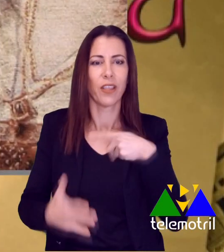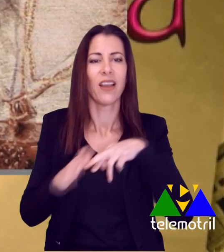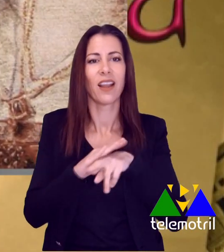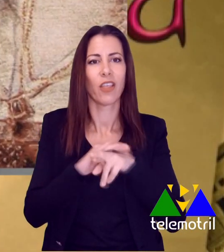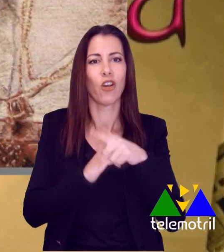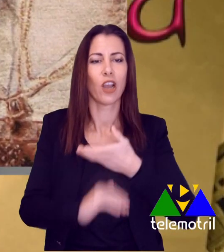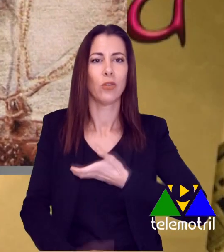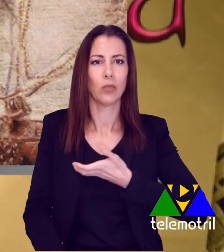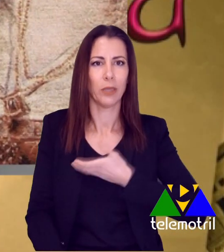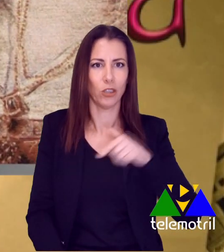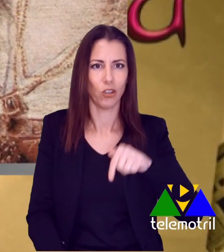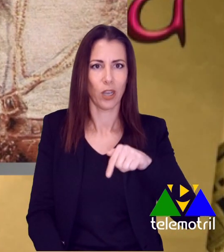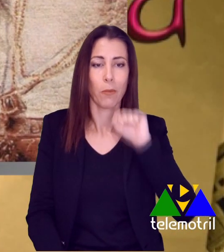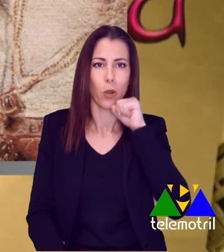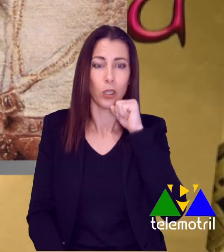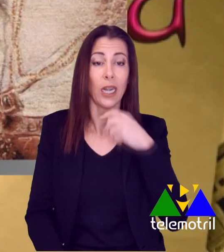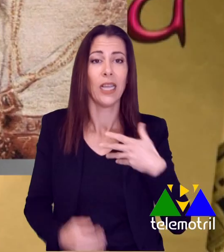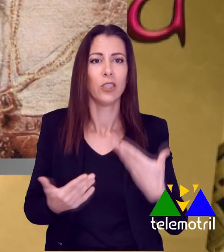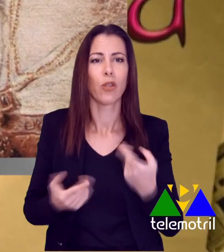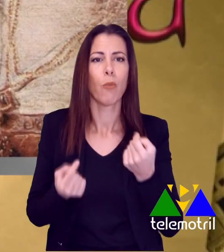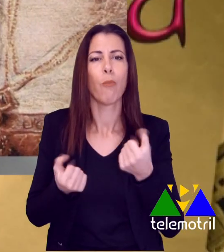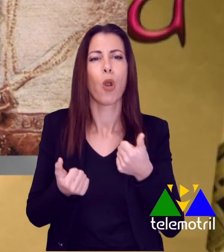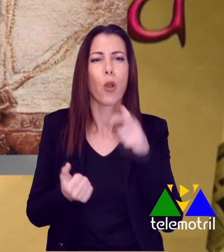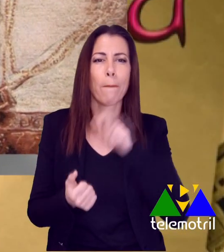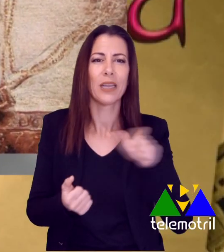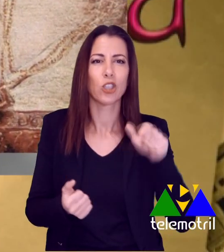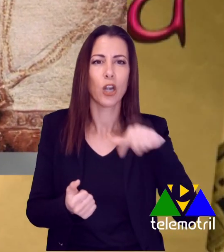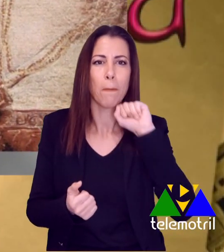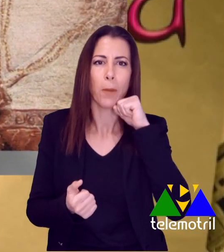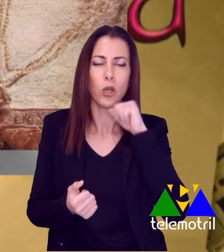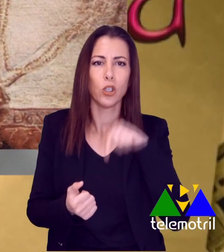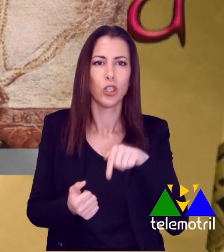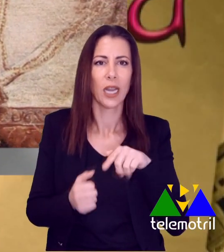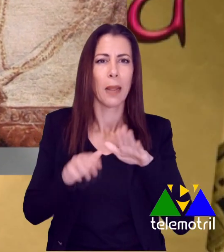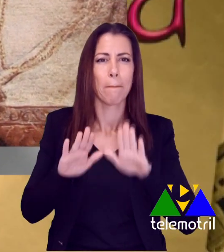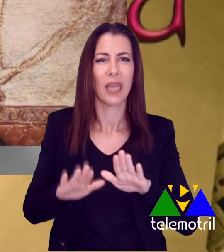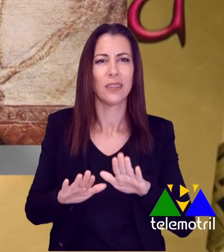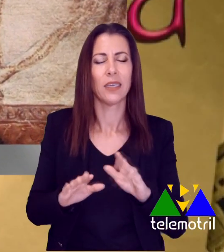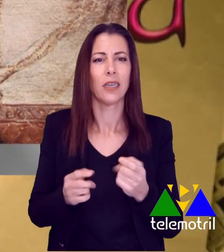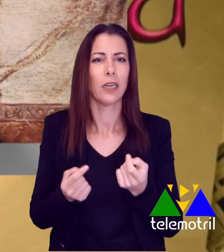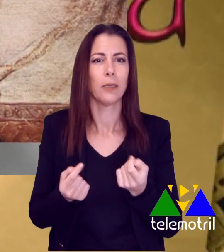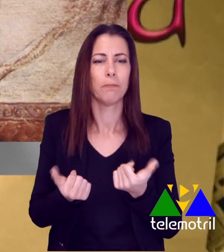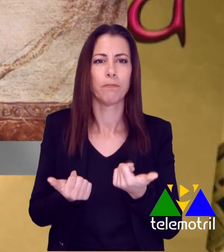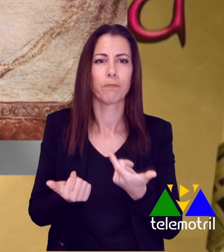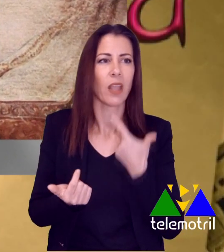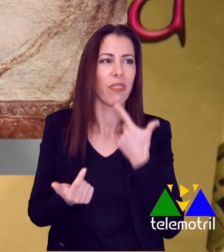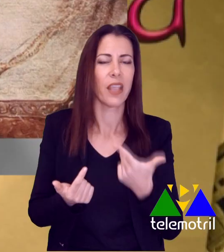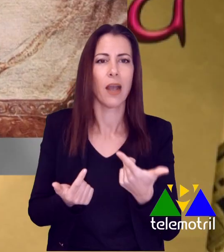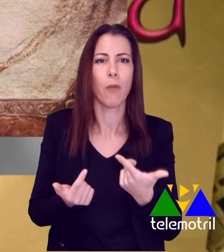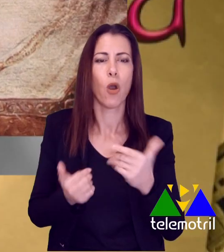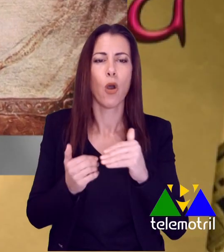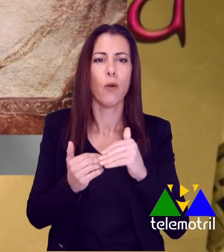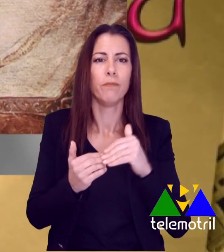de los reyes católicos de Motril. Y un poco la población de Motril se mantiene un poco, digamos,